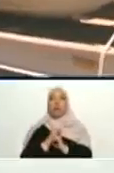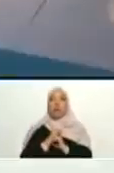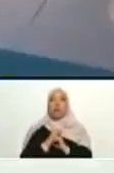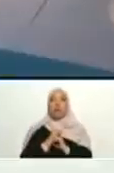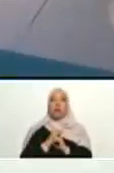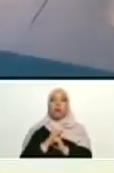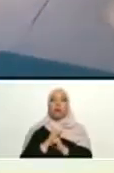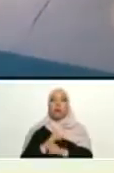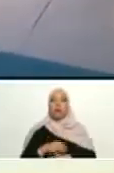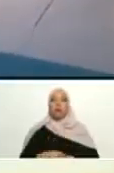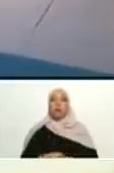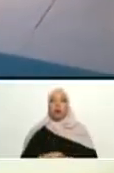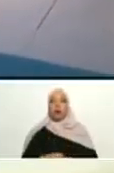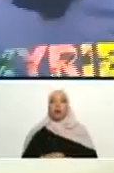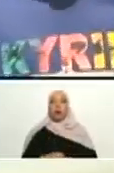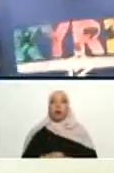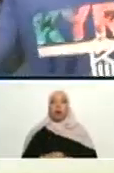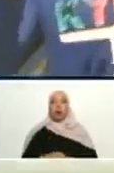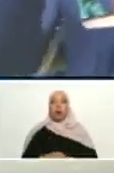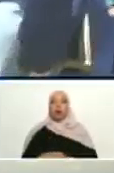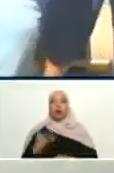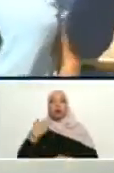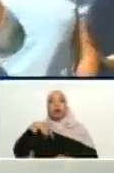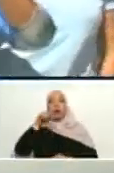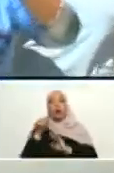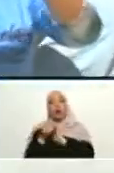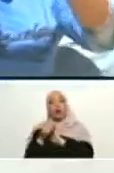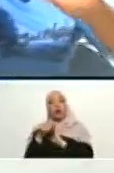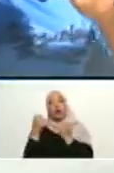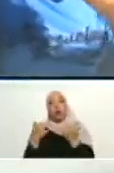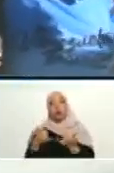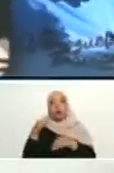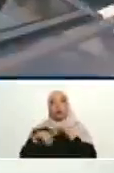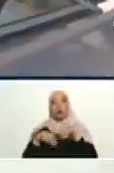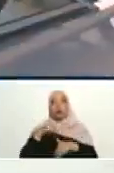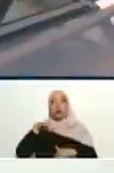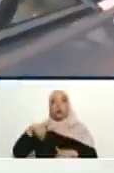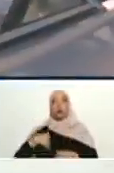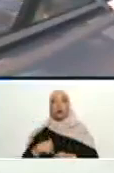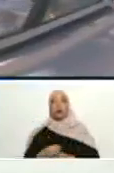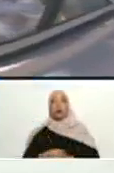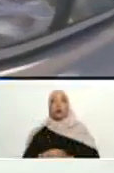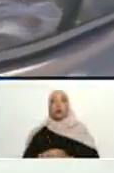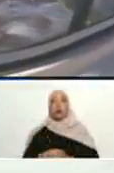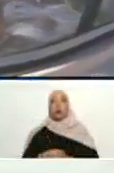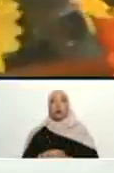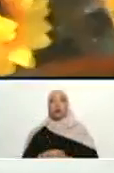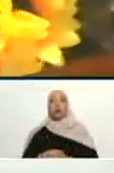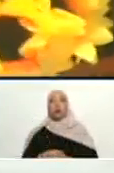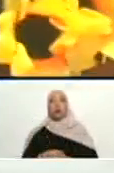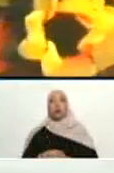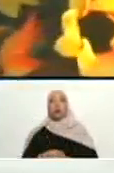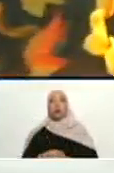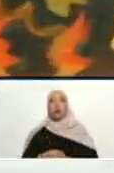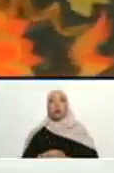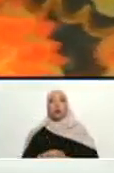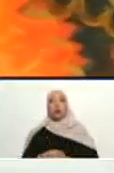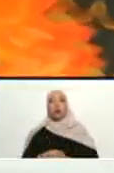proyectos. Convertir el Parque Nacional de Mochima. Mochima, no, se pierde de vista. ¿Ustedes conocen Mochima?